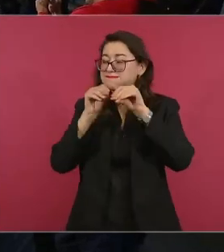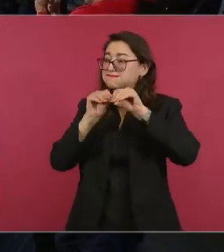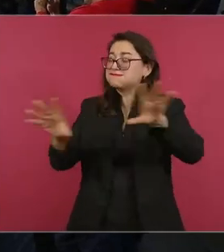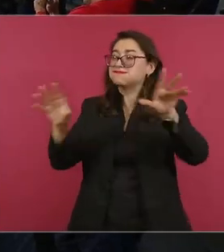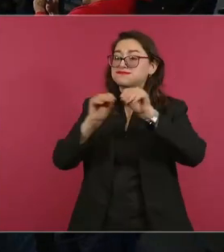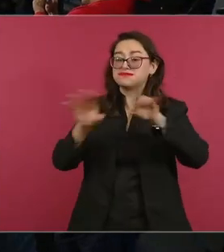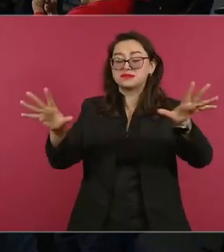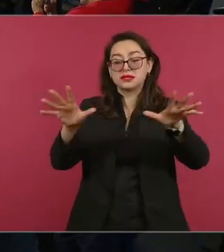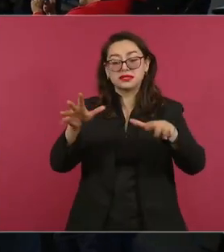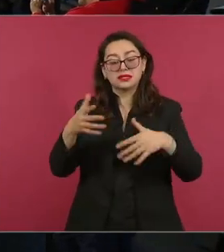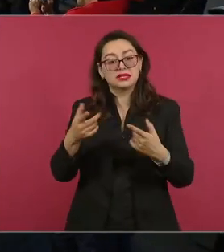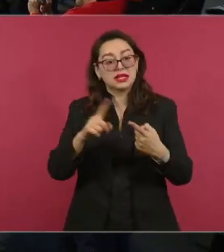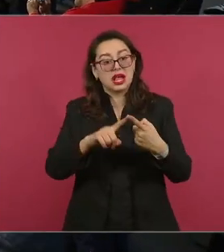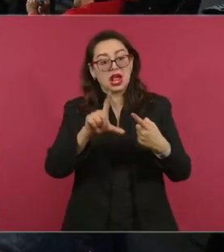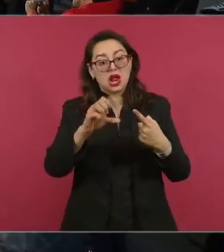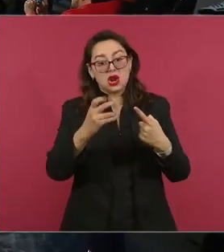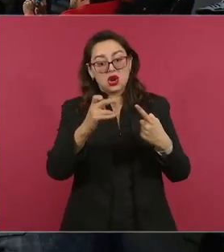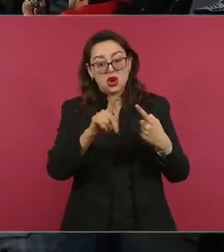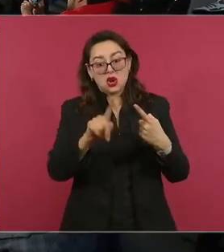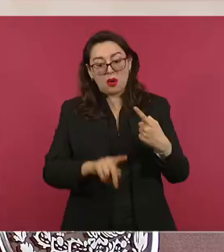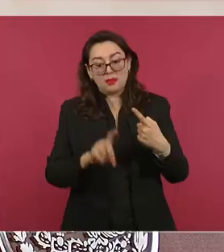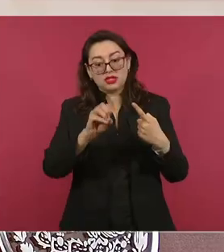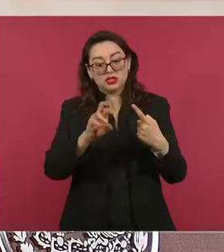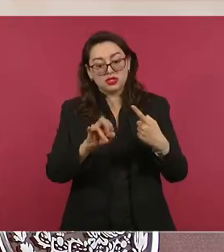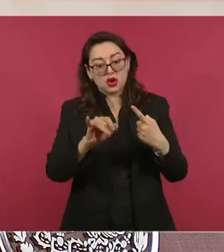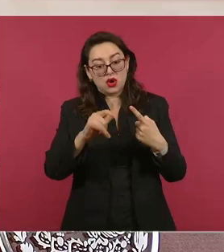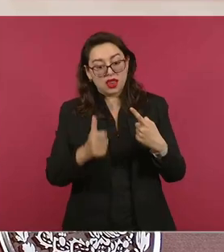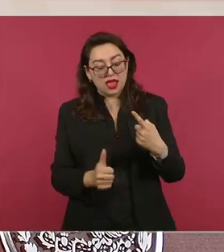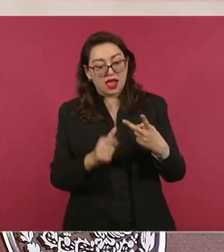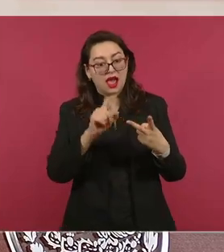es López Dóriga, ¿no?,